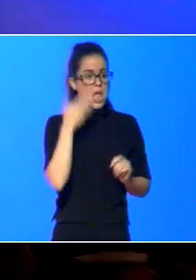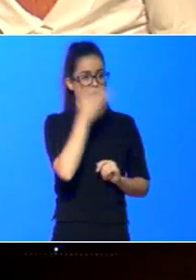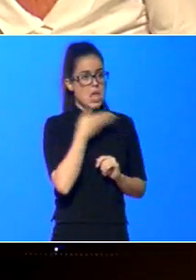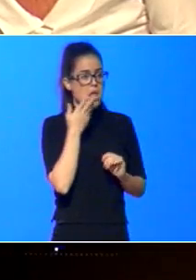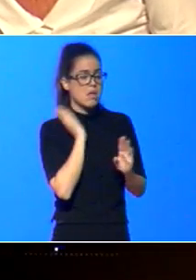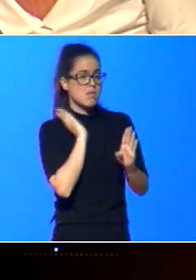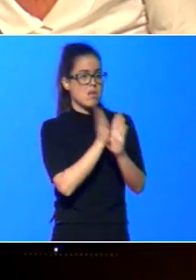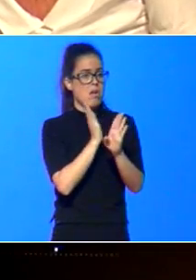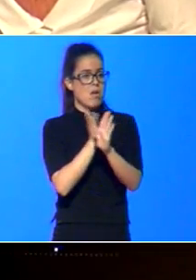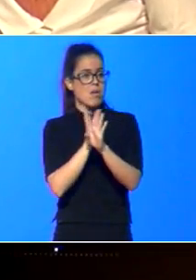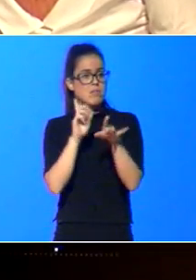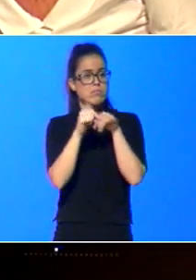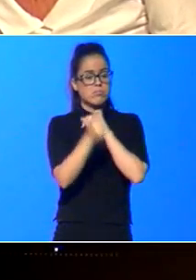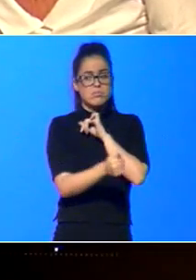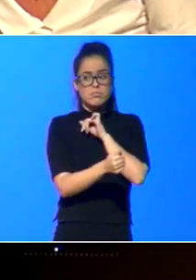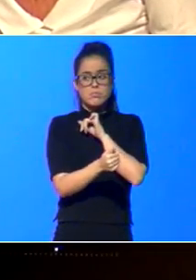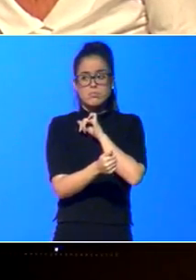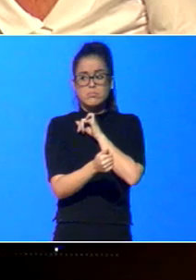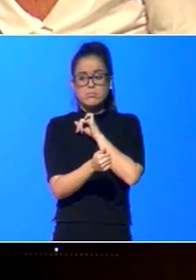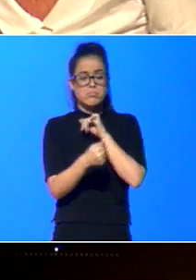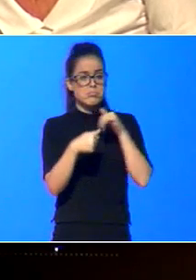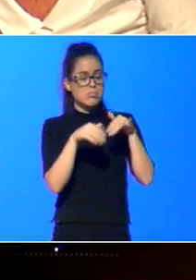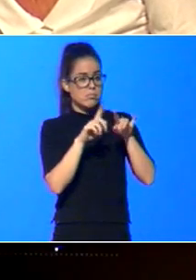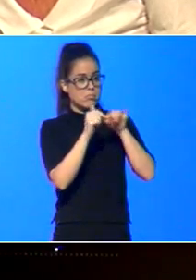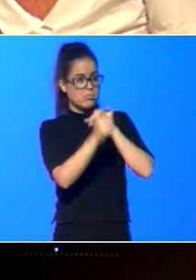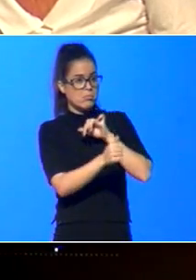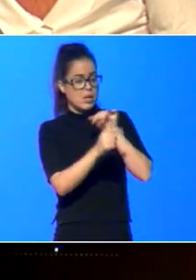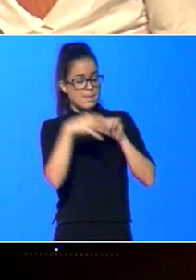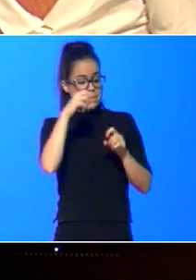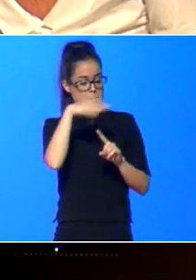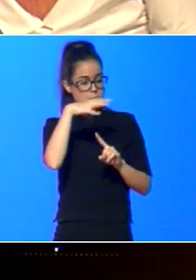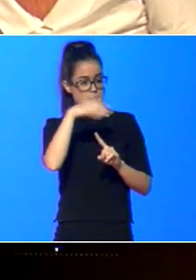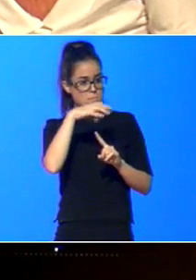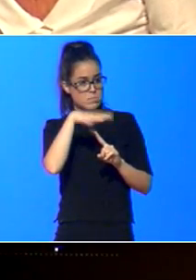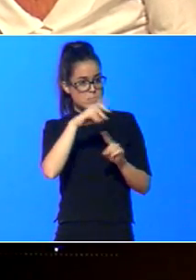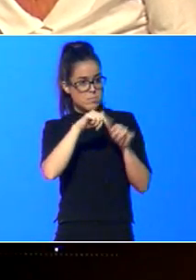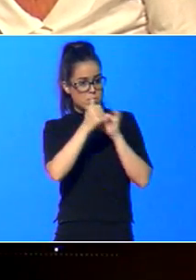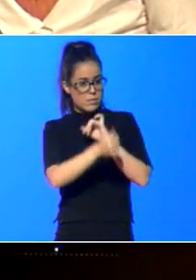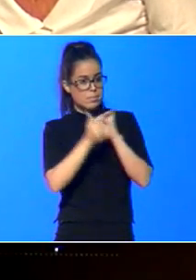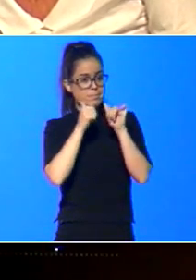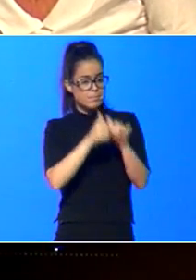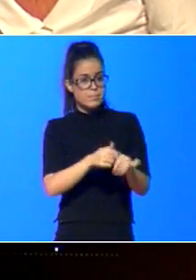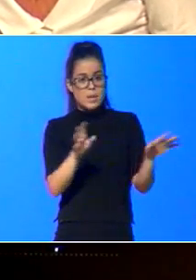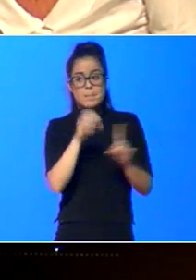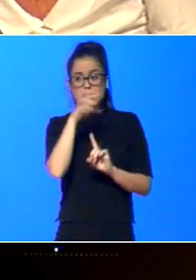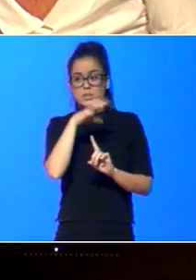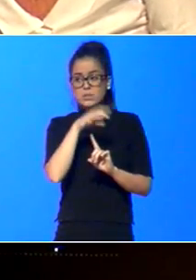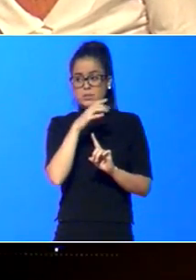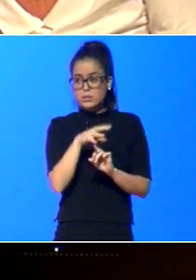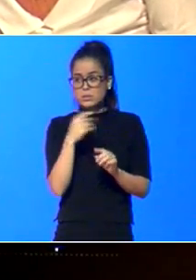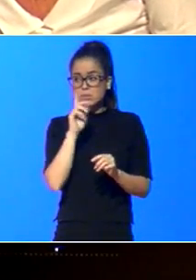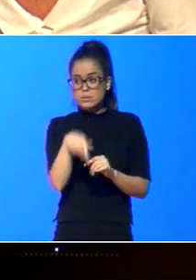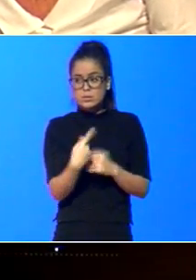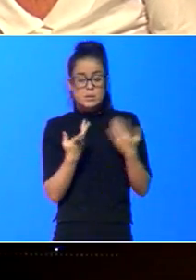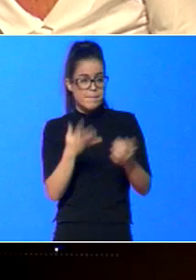gordeta olako apal dotorietan, berritzegunietan begongo dira gordeta, seguru baietz, gainera berritzeguniak eta